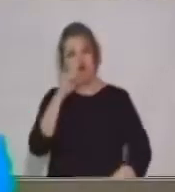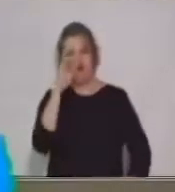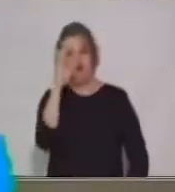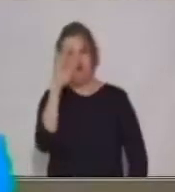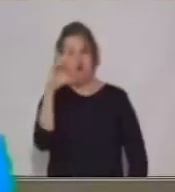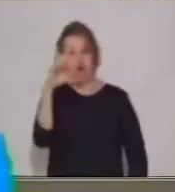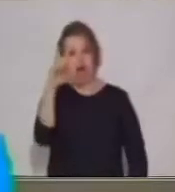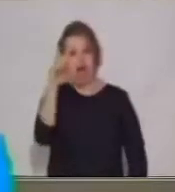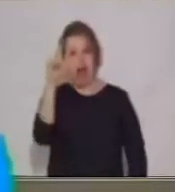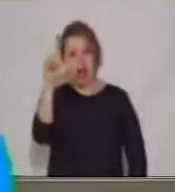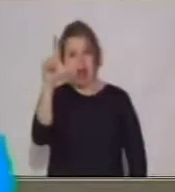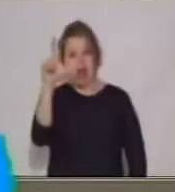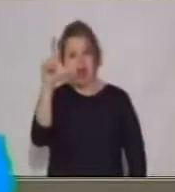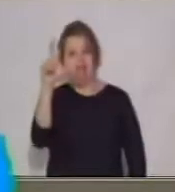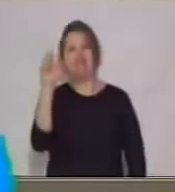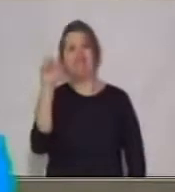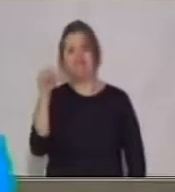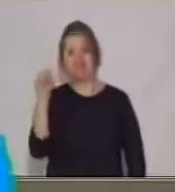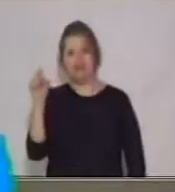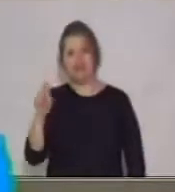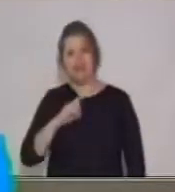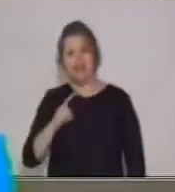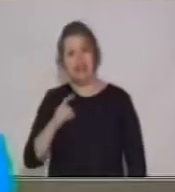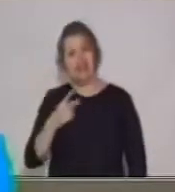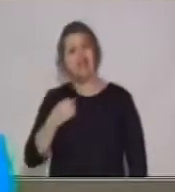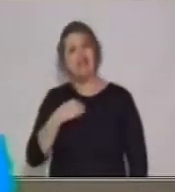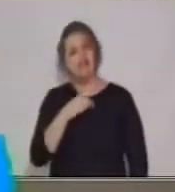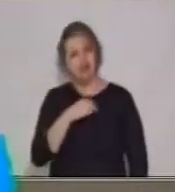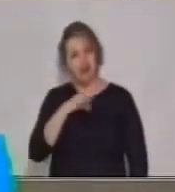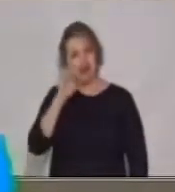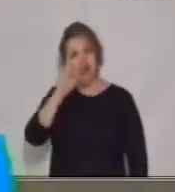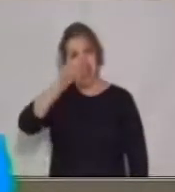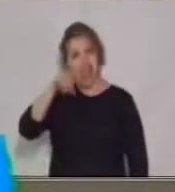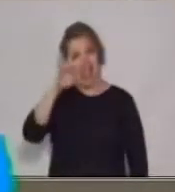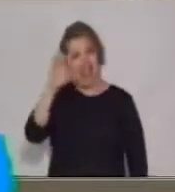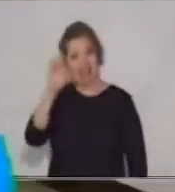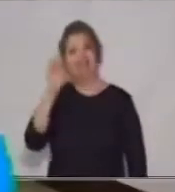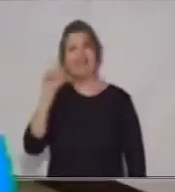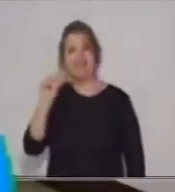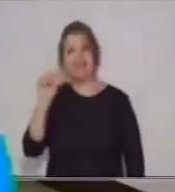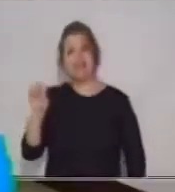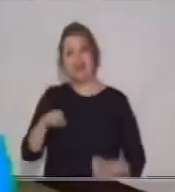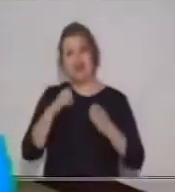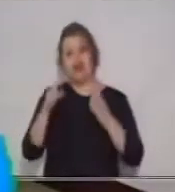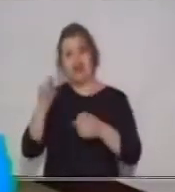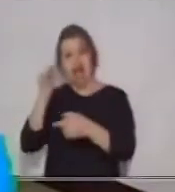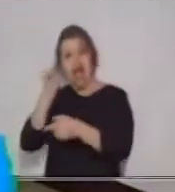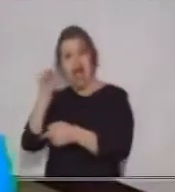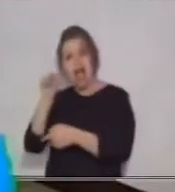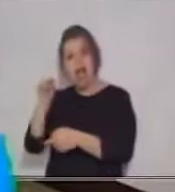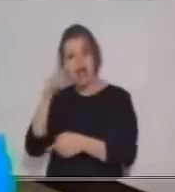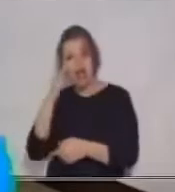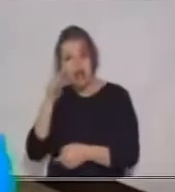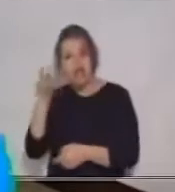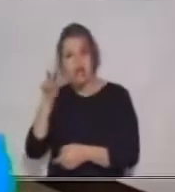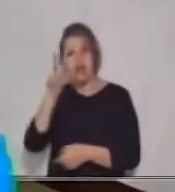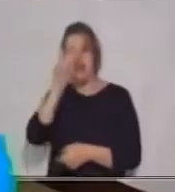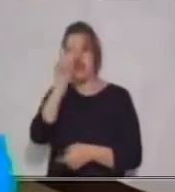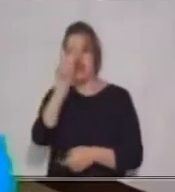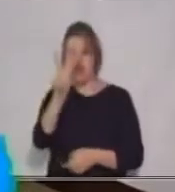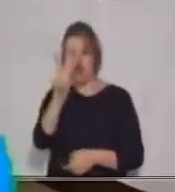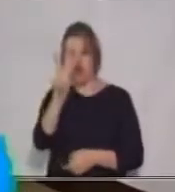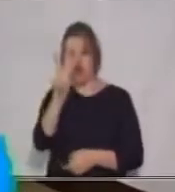¿Dónde está el foco? Ahí está nuestro eje focal. Ahí tienen que aparecer los dos